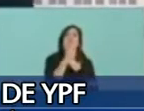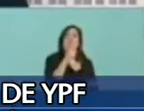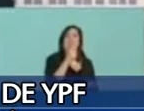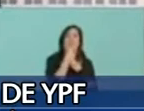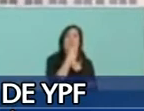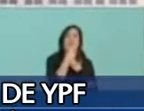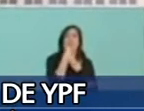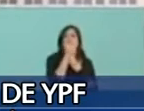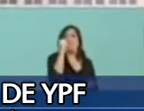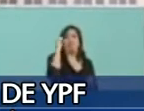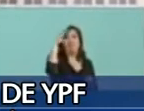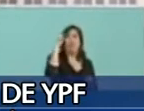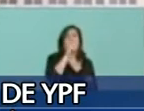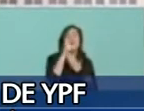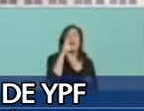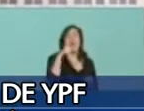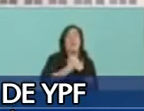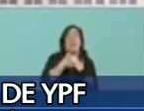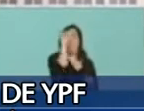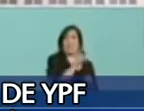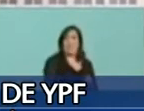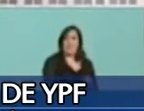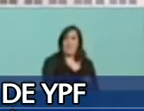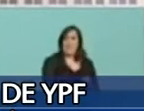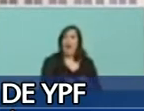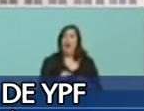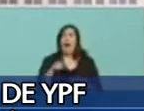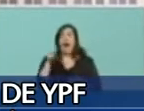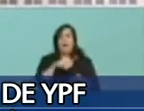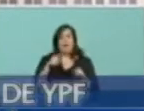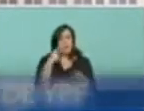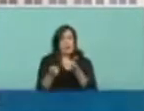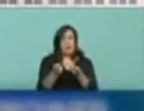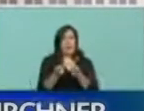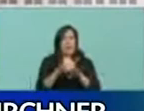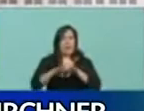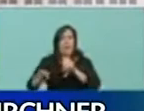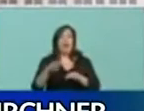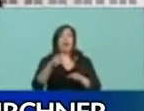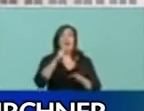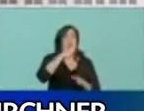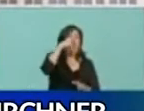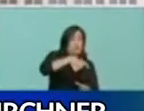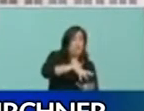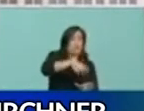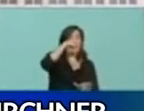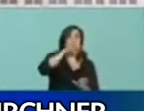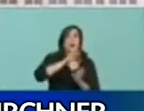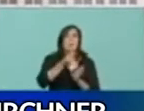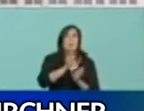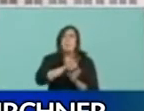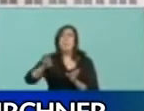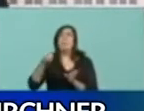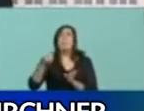argentina ese es la clave se me sentaron el mercado y lo que extraían lo dedicaban únicamente